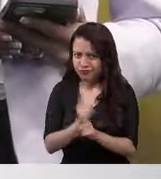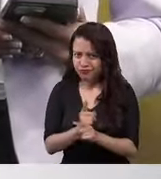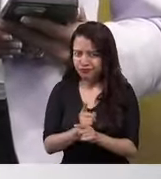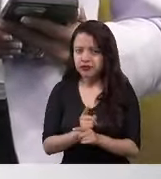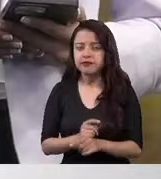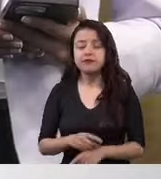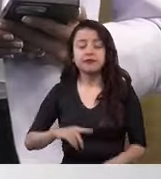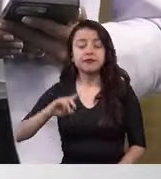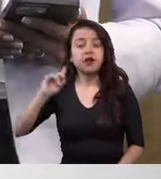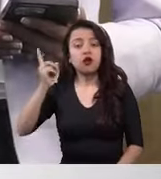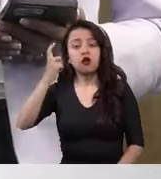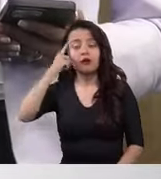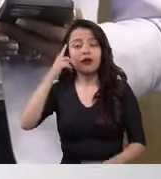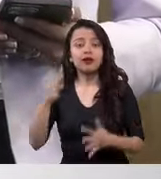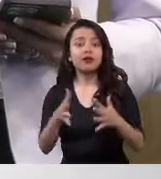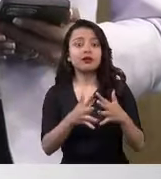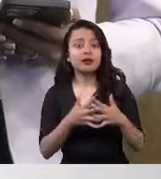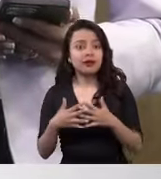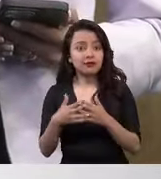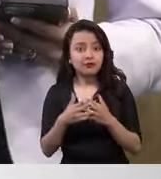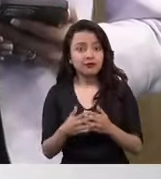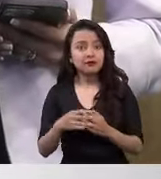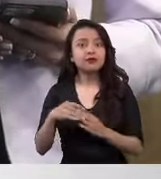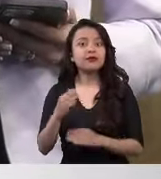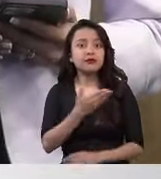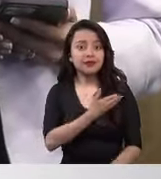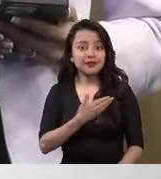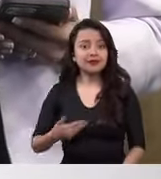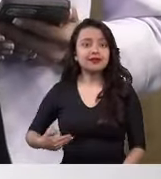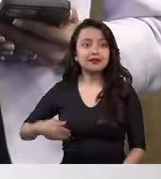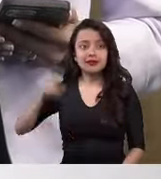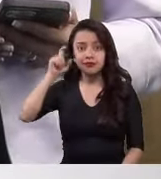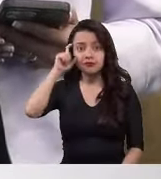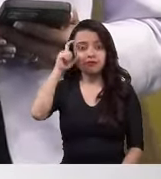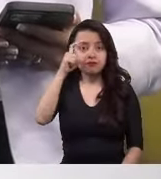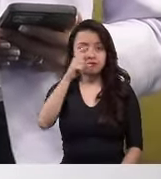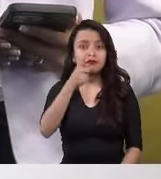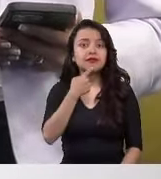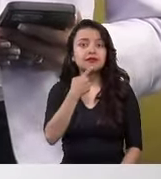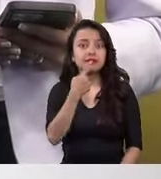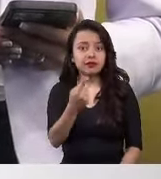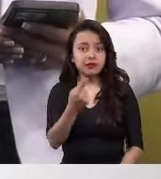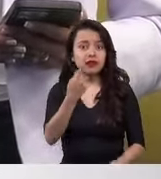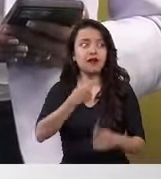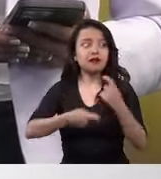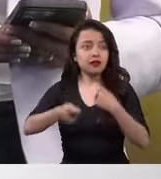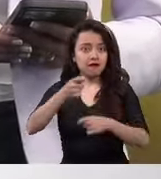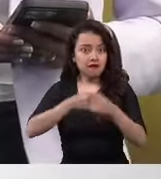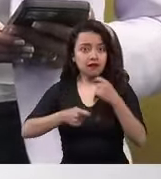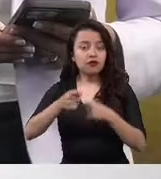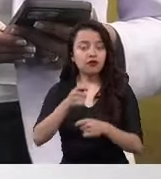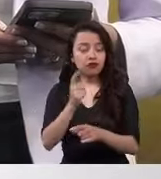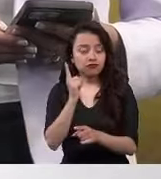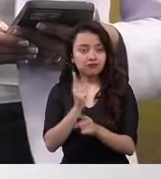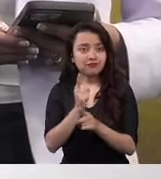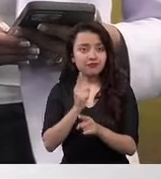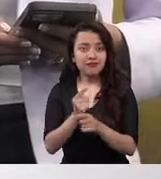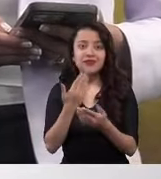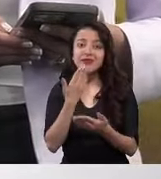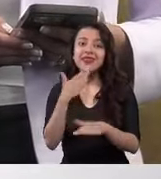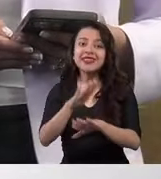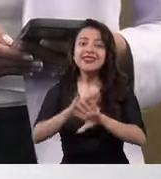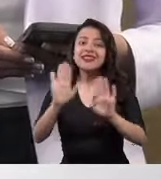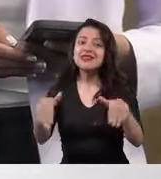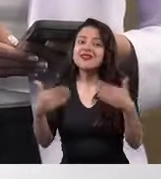del gobierno de los Estados Unidos, del presidente Joe Biden, que sí se vendió ese software. Buenas tardes, muchachas, ¿cómo